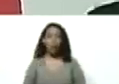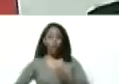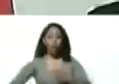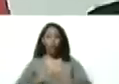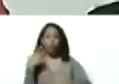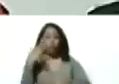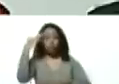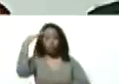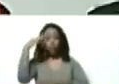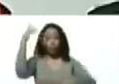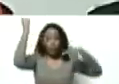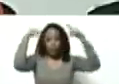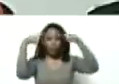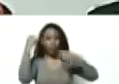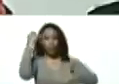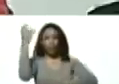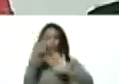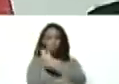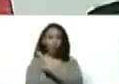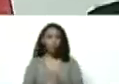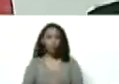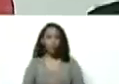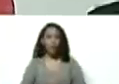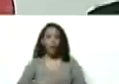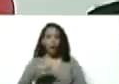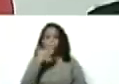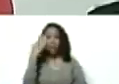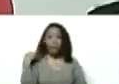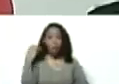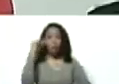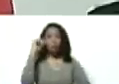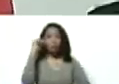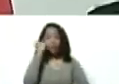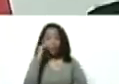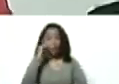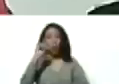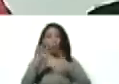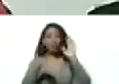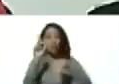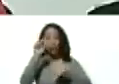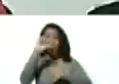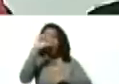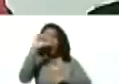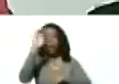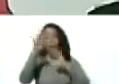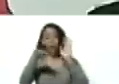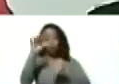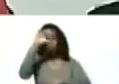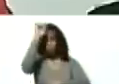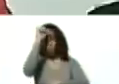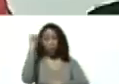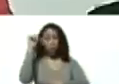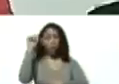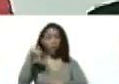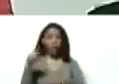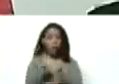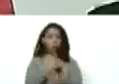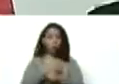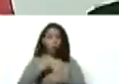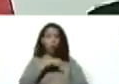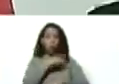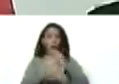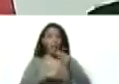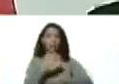nuestro comandante Chávez. Este sábado 13 y domingo 14 de agosto hemos tenido el inicio, una jornada